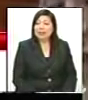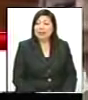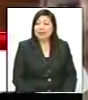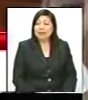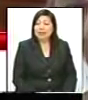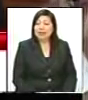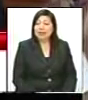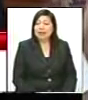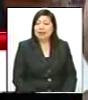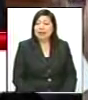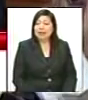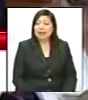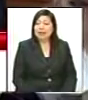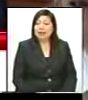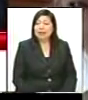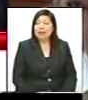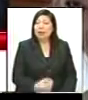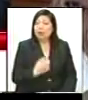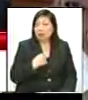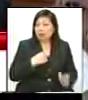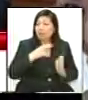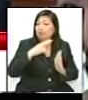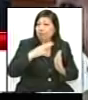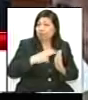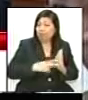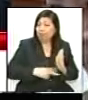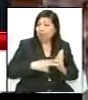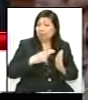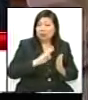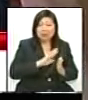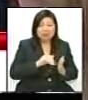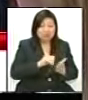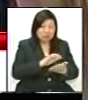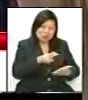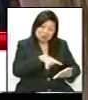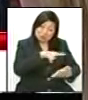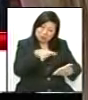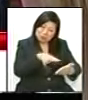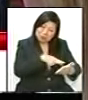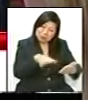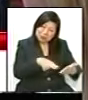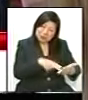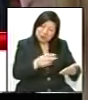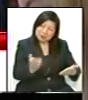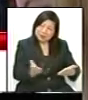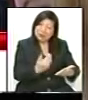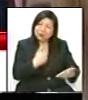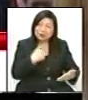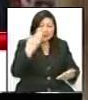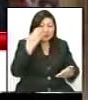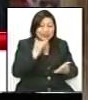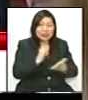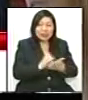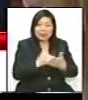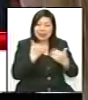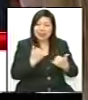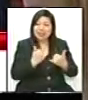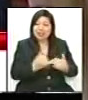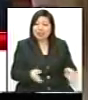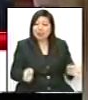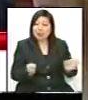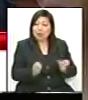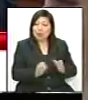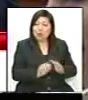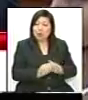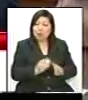quitarles. Yo he revisado en forma muy general y sé de que esta Junta